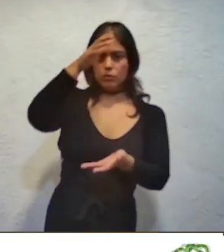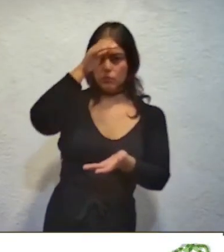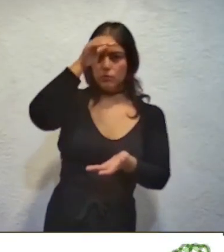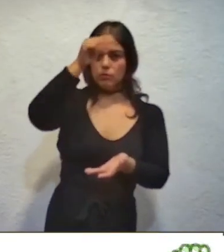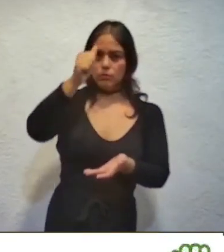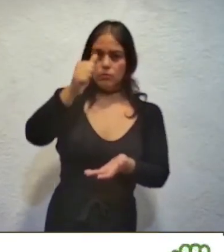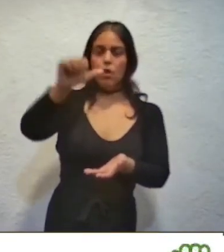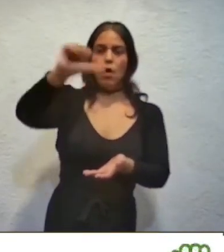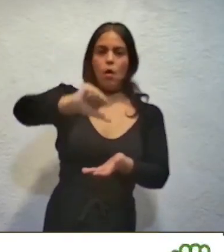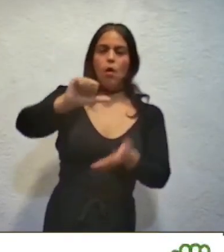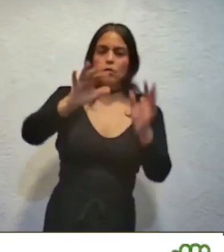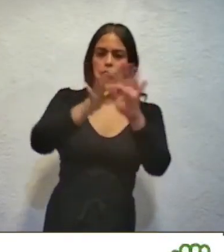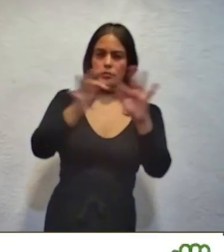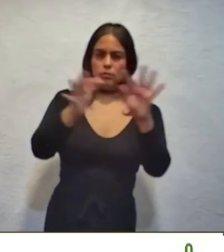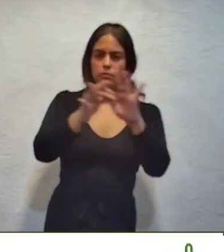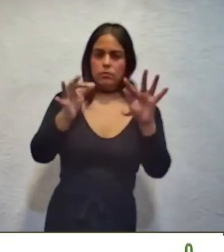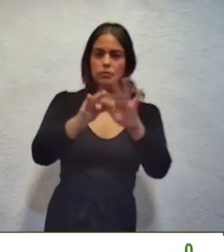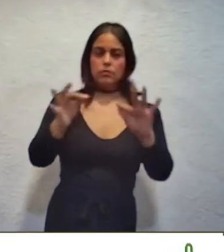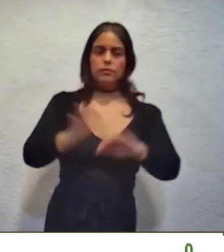a continuación preciso.